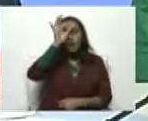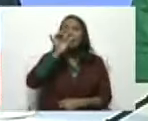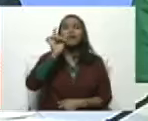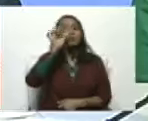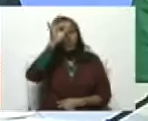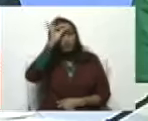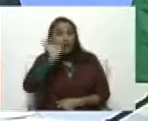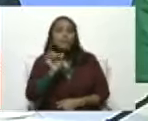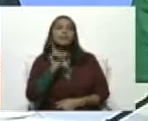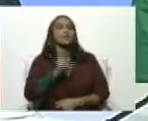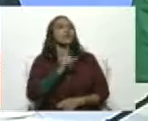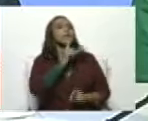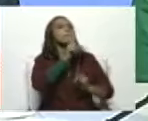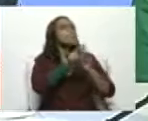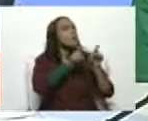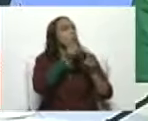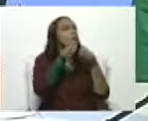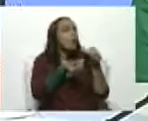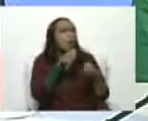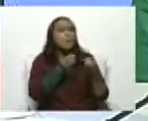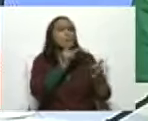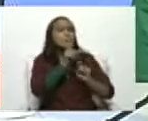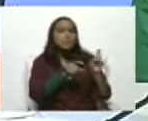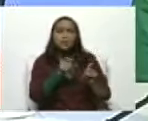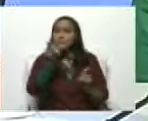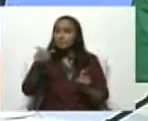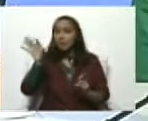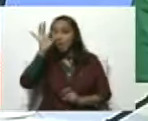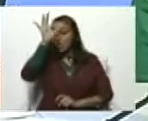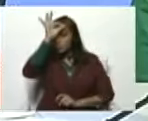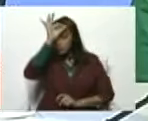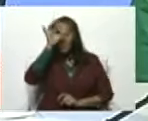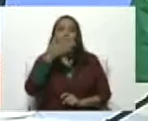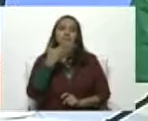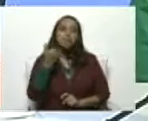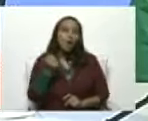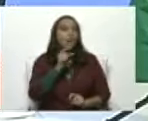pregunte. El que no sepa, pregunte.